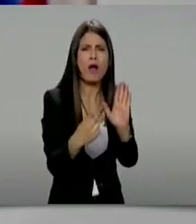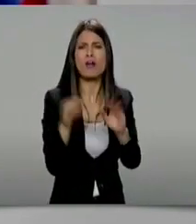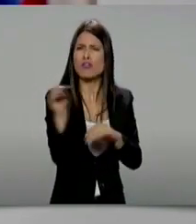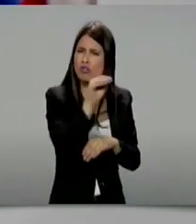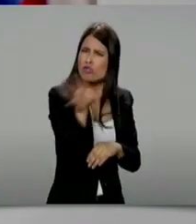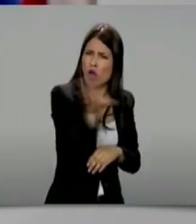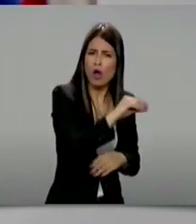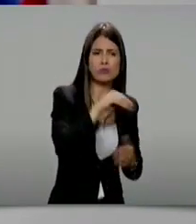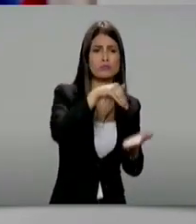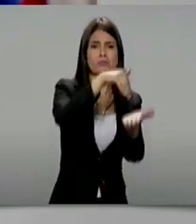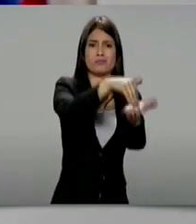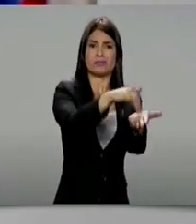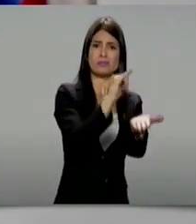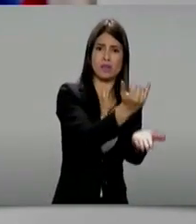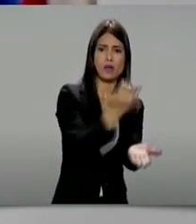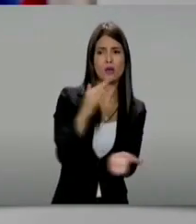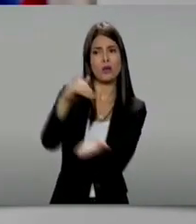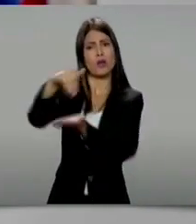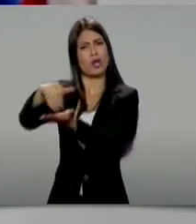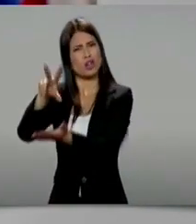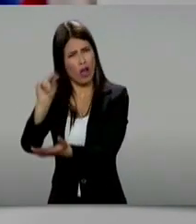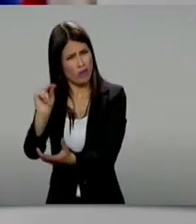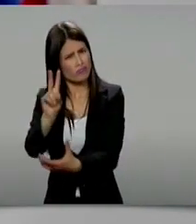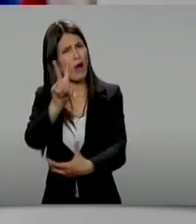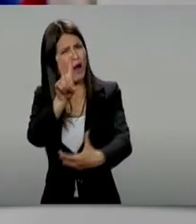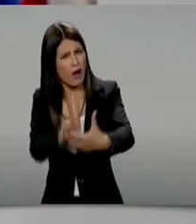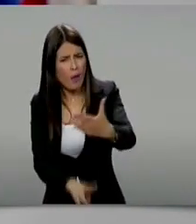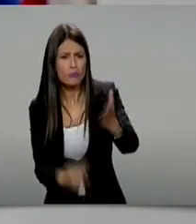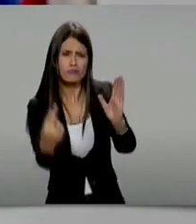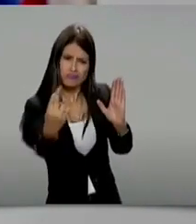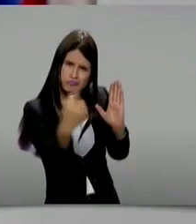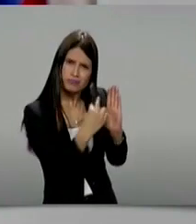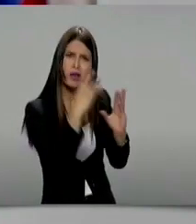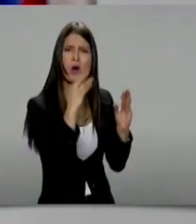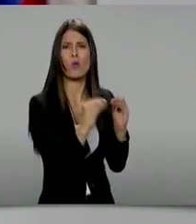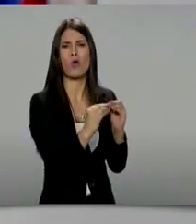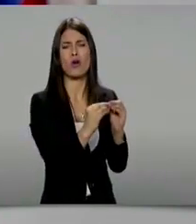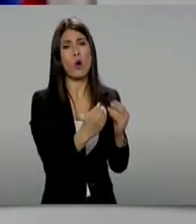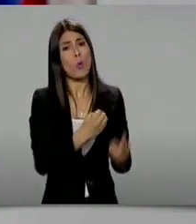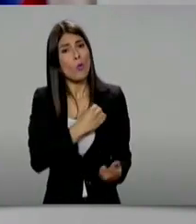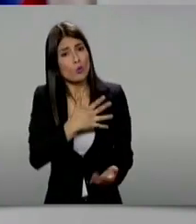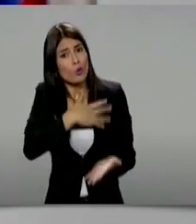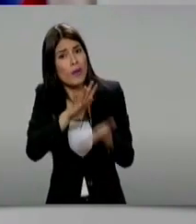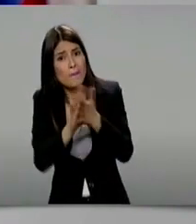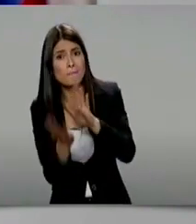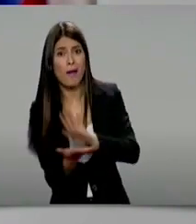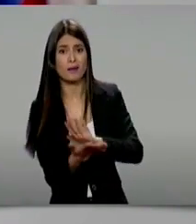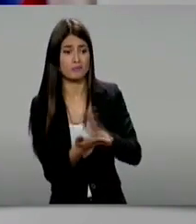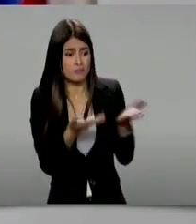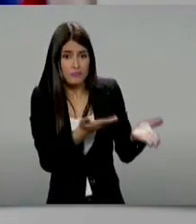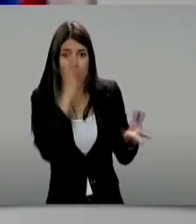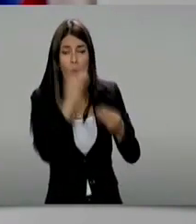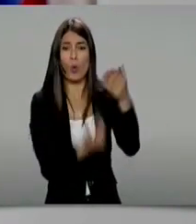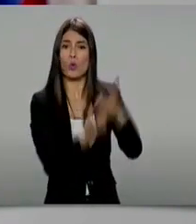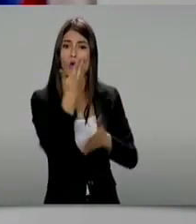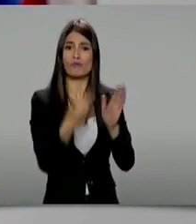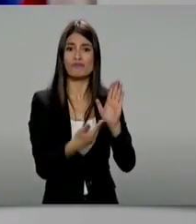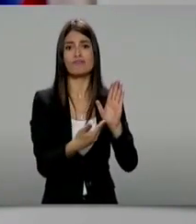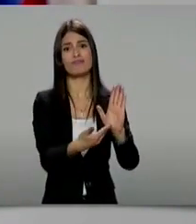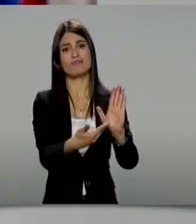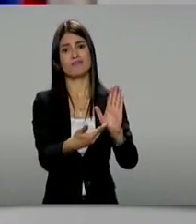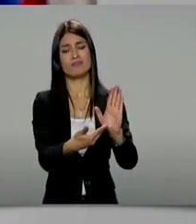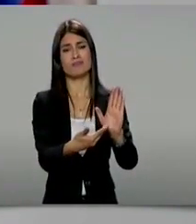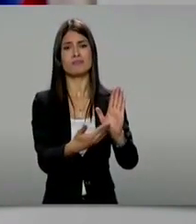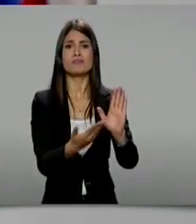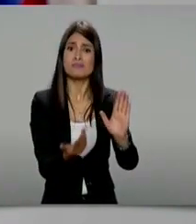no a que le demos una oportunidad a la paz con este nuevo acuerdo es lo que el pueblo